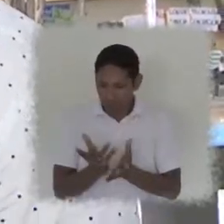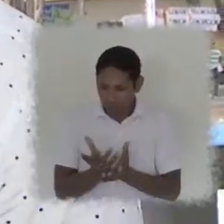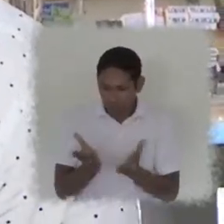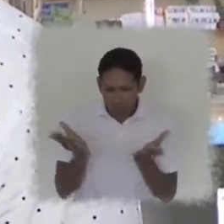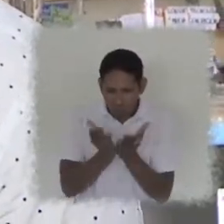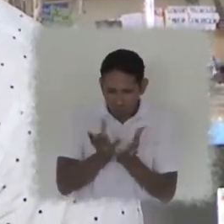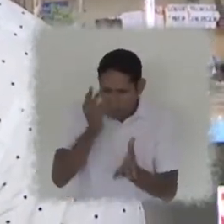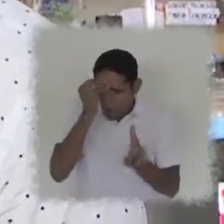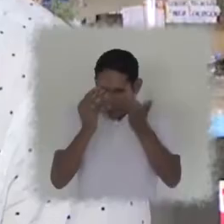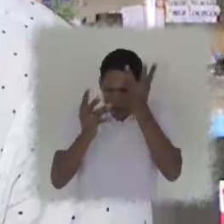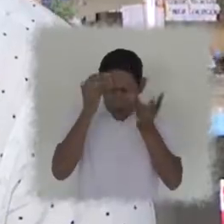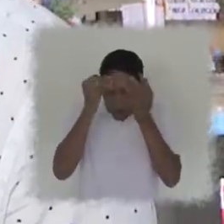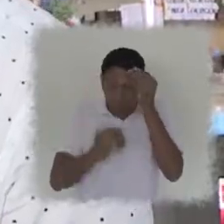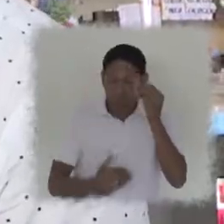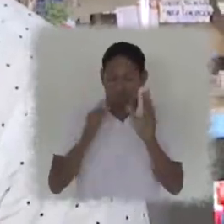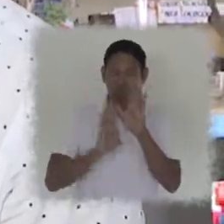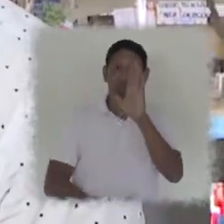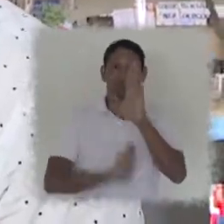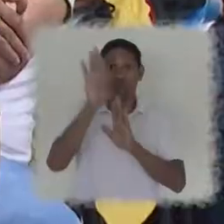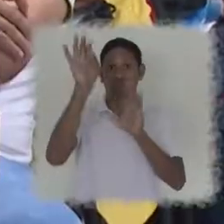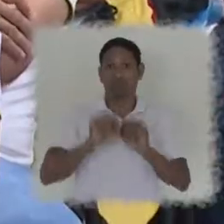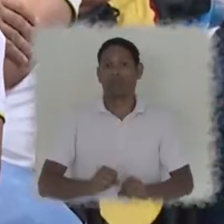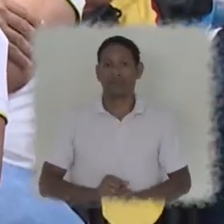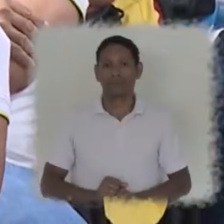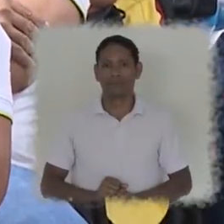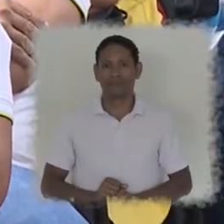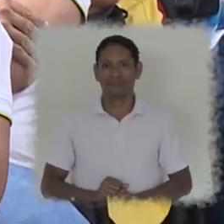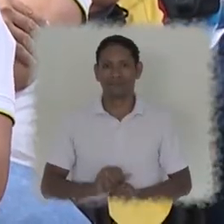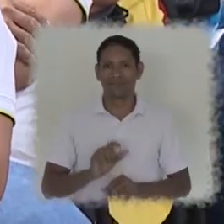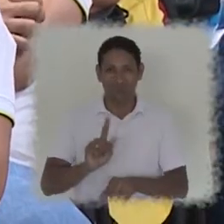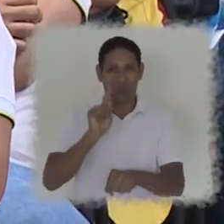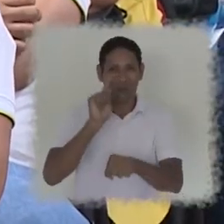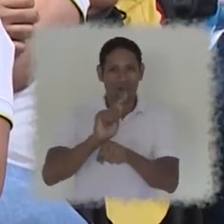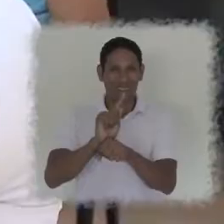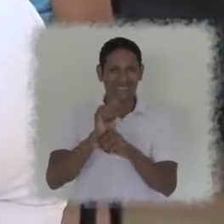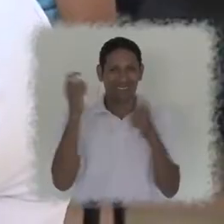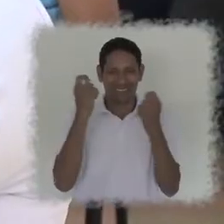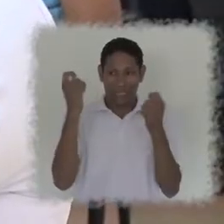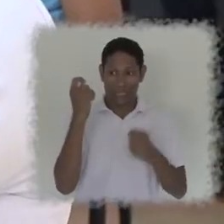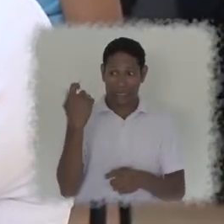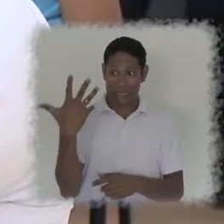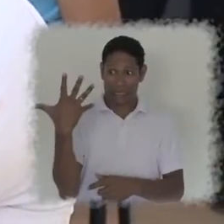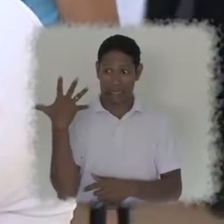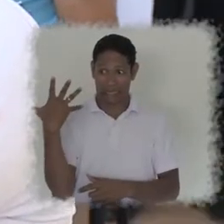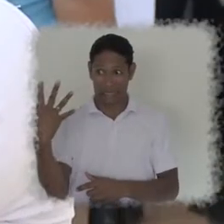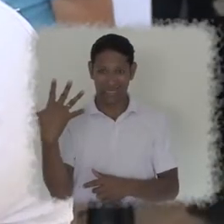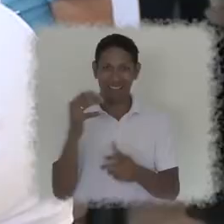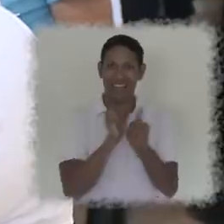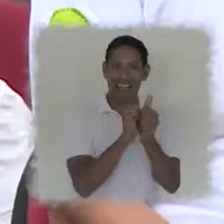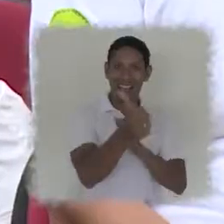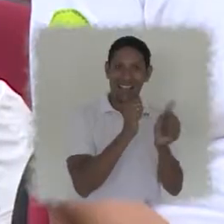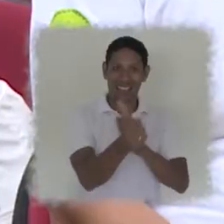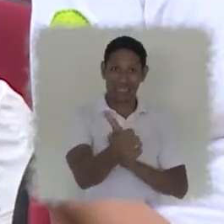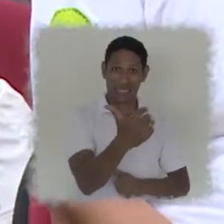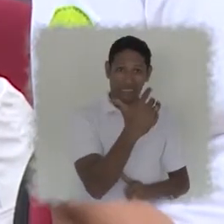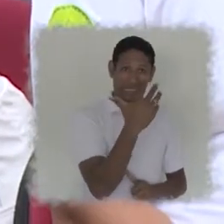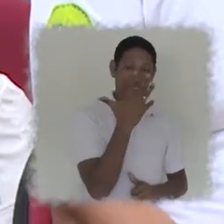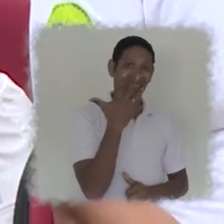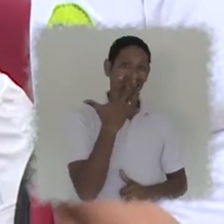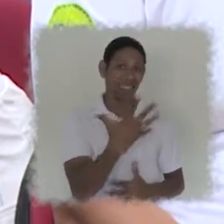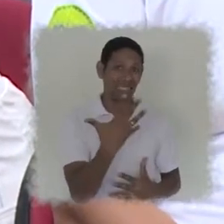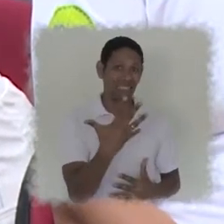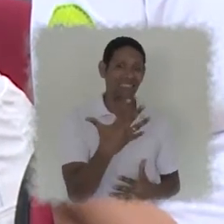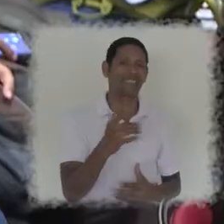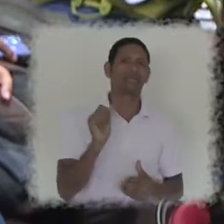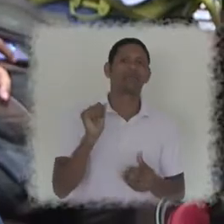al estudiante seguir aquí vinculado. Estudiantes y docentes de los 5 programas de pregrado, 5 programas a distancia y